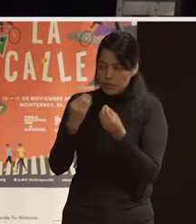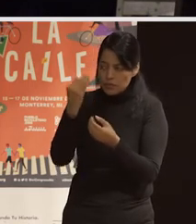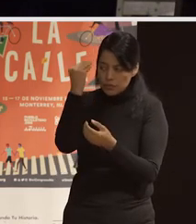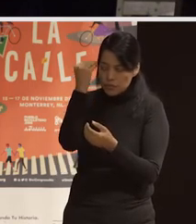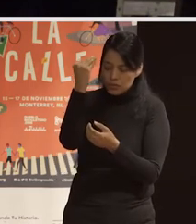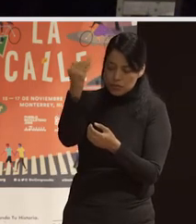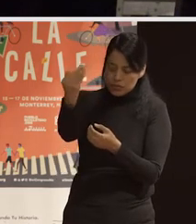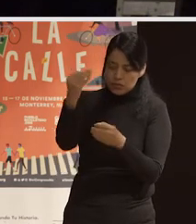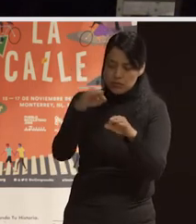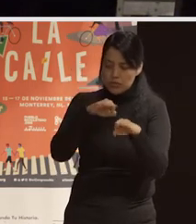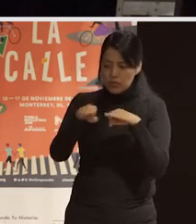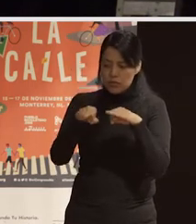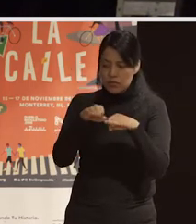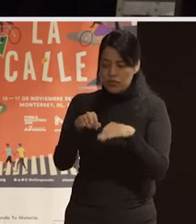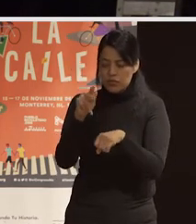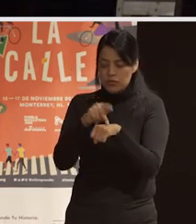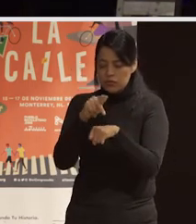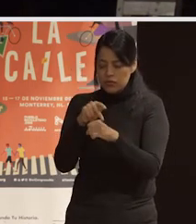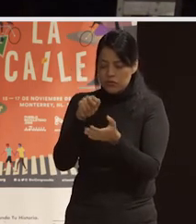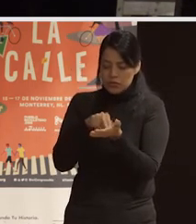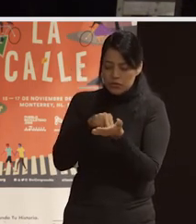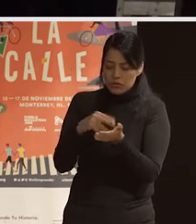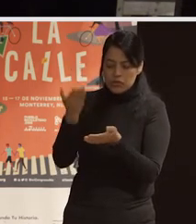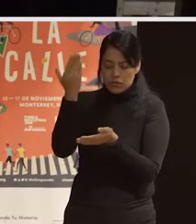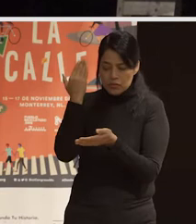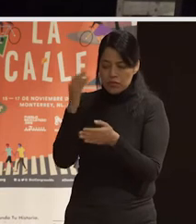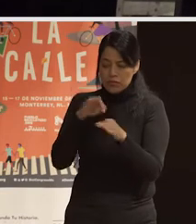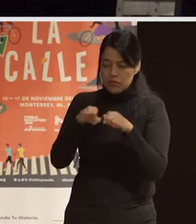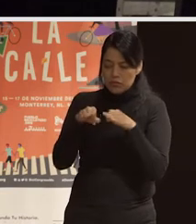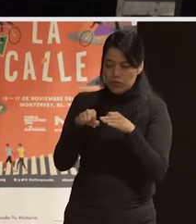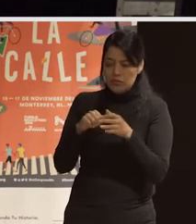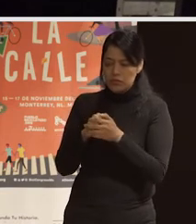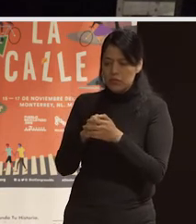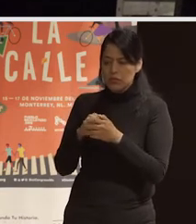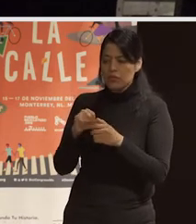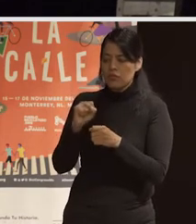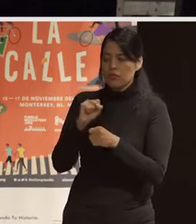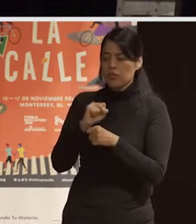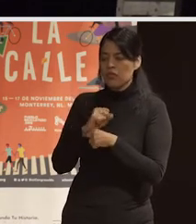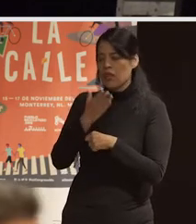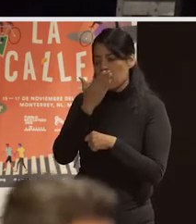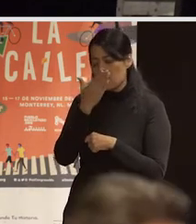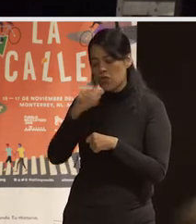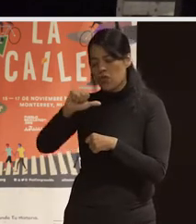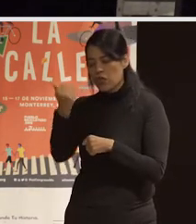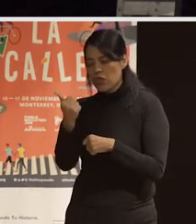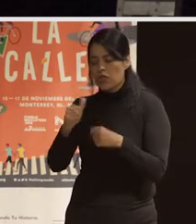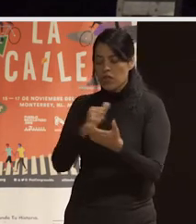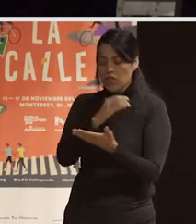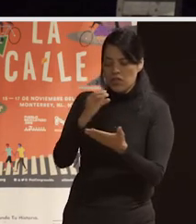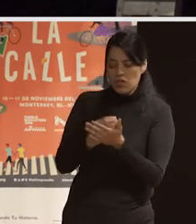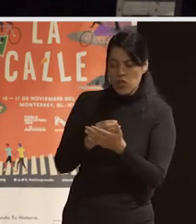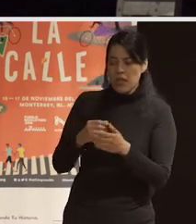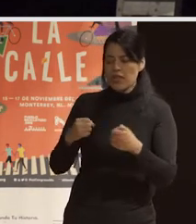trabajando no solamente piedras negras sino anteriormente incluso en sonora y en otras ciudades de la frontera de